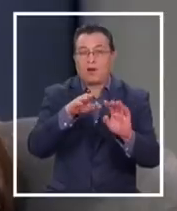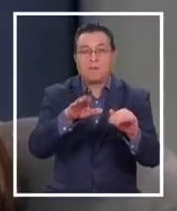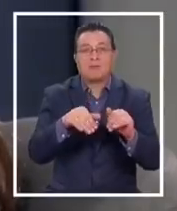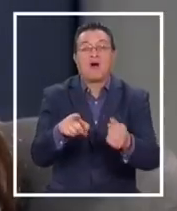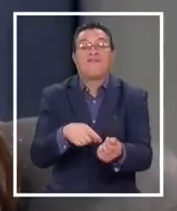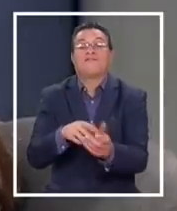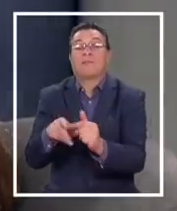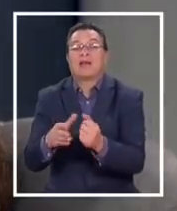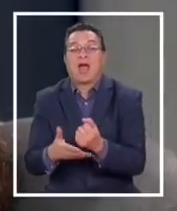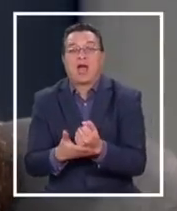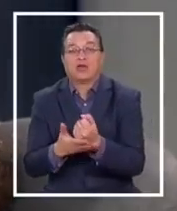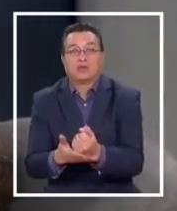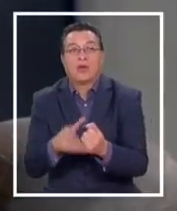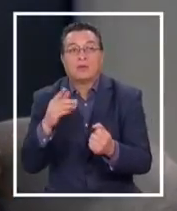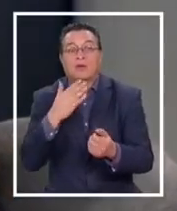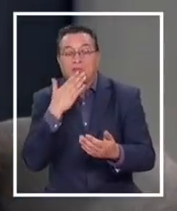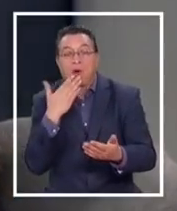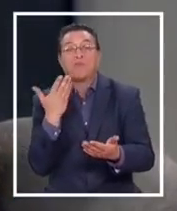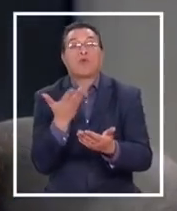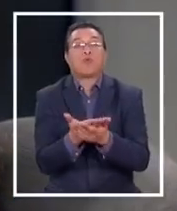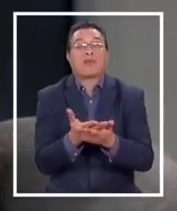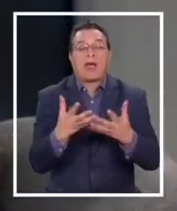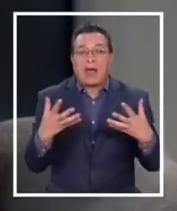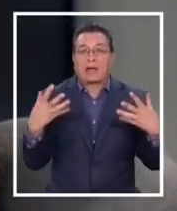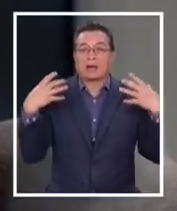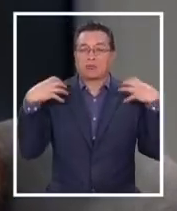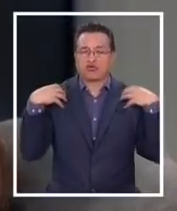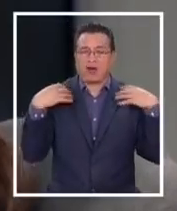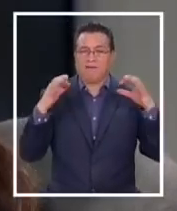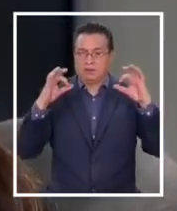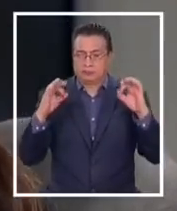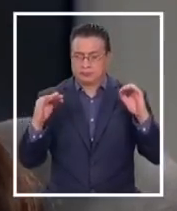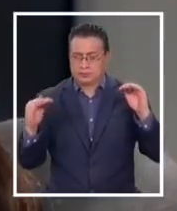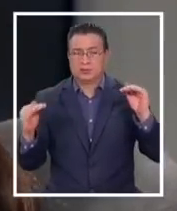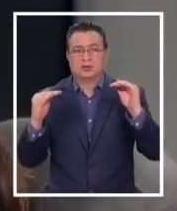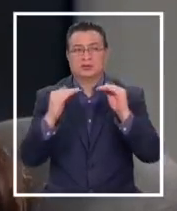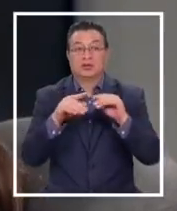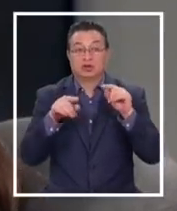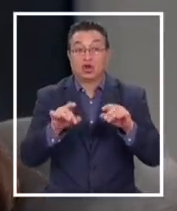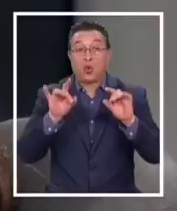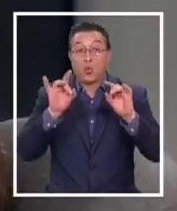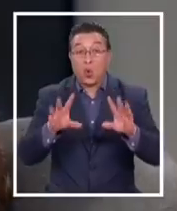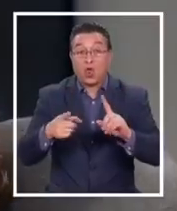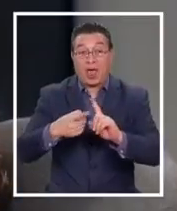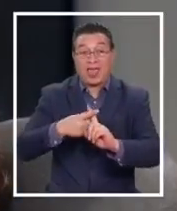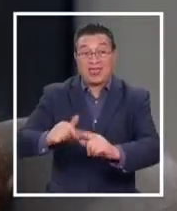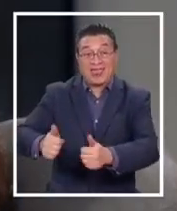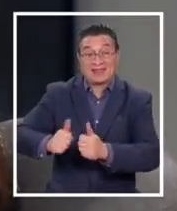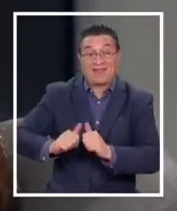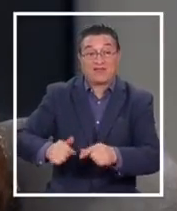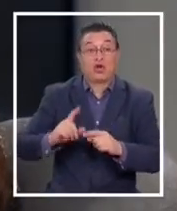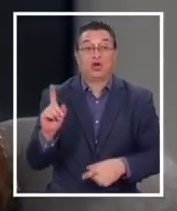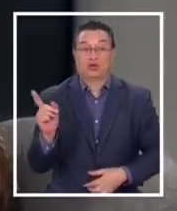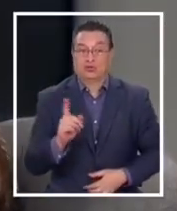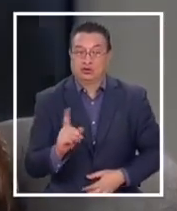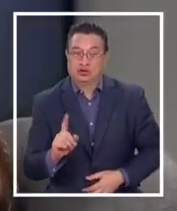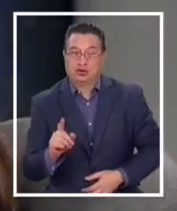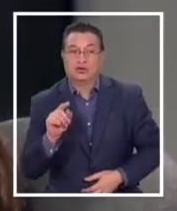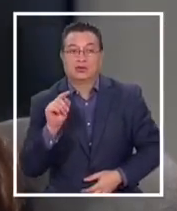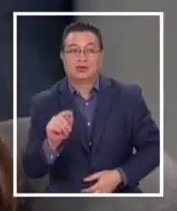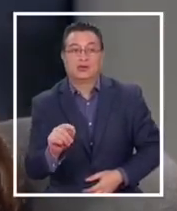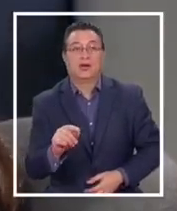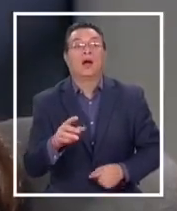El punto es hacer una propuesta que sea responsable y que sea razonable, porque este no es el único desafío que tiene el país. Cuando